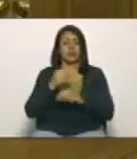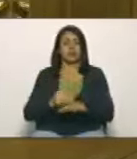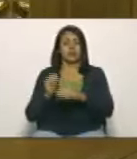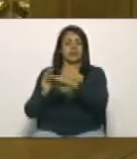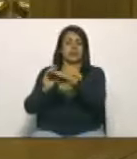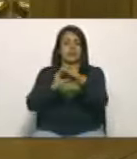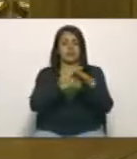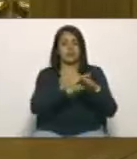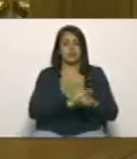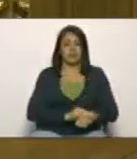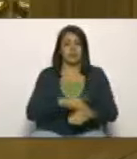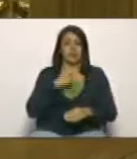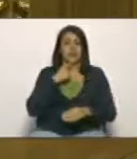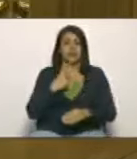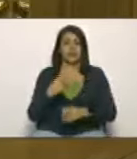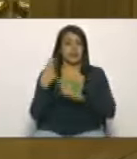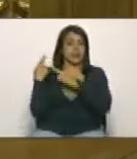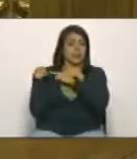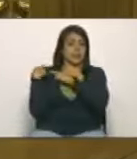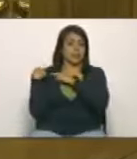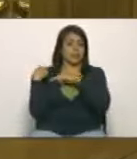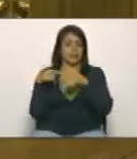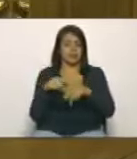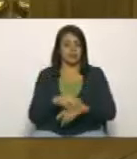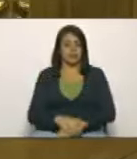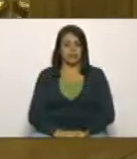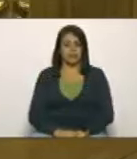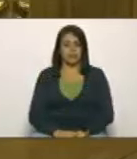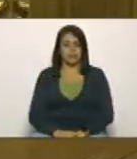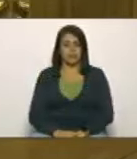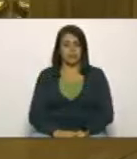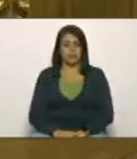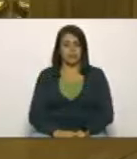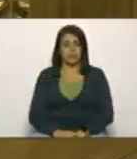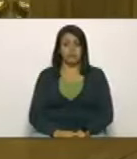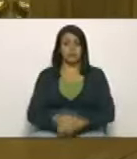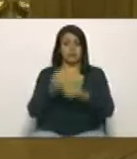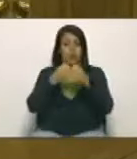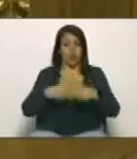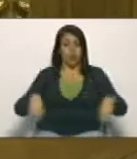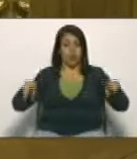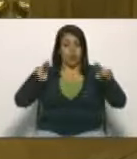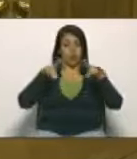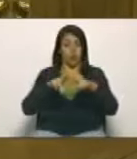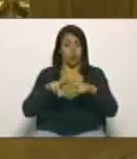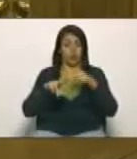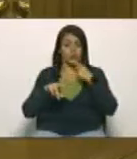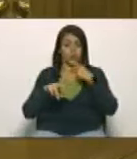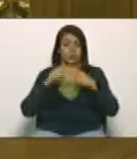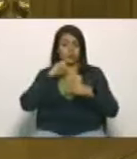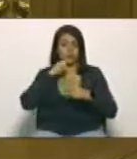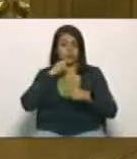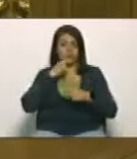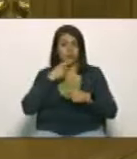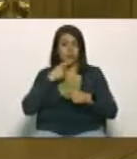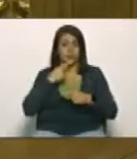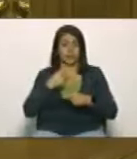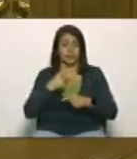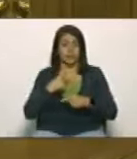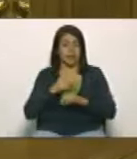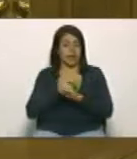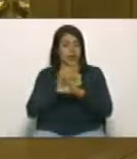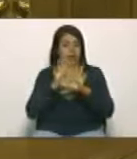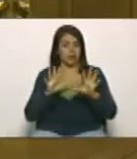un llamado. Decía el representante, un minuto, diputada, de las Naciones Unidas, el representante de Rusia, decía